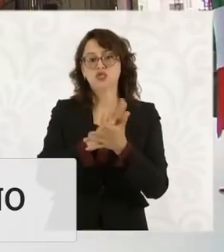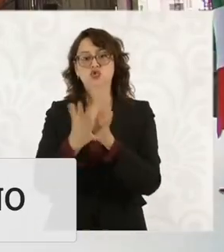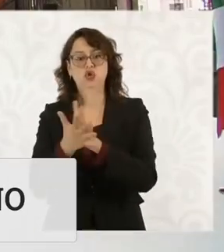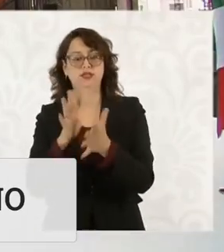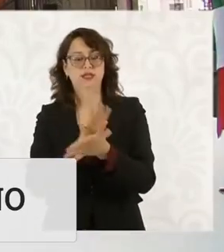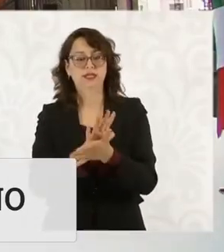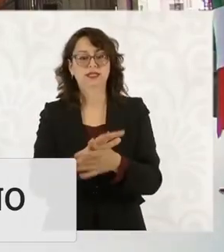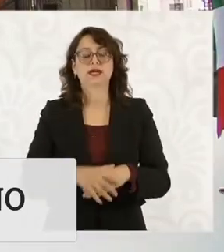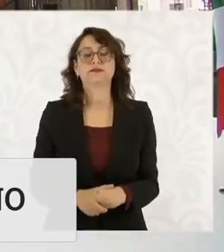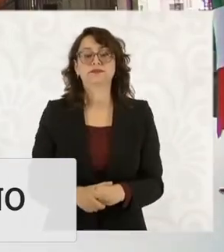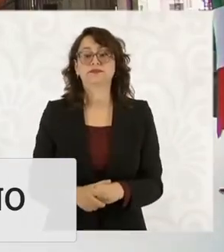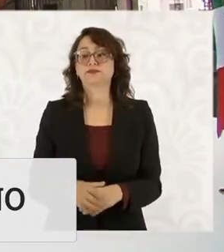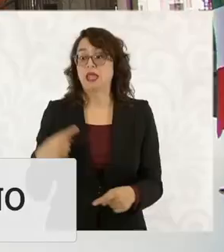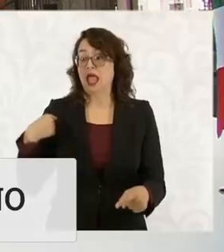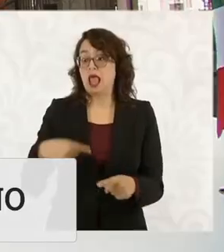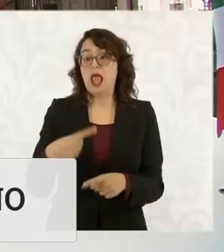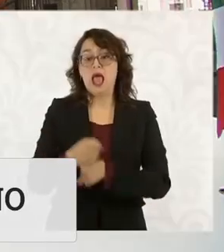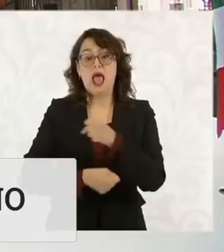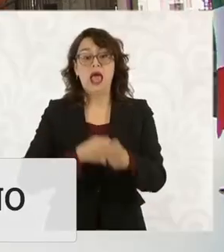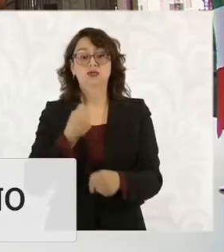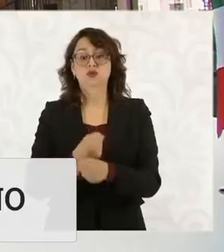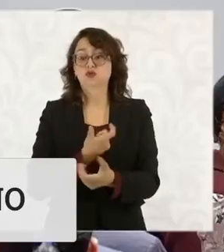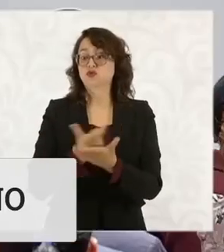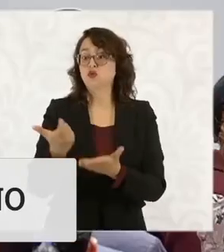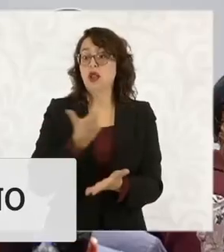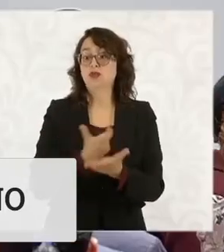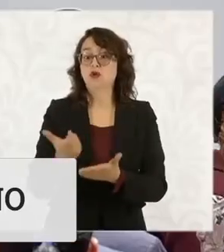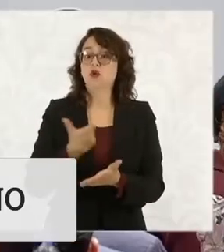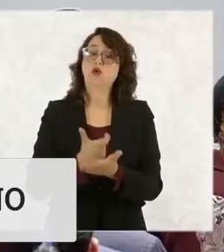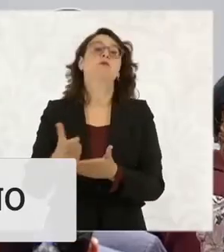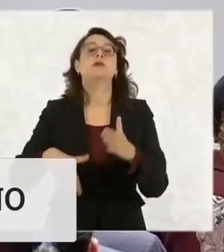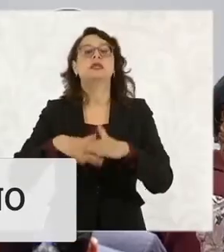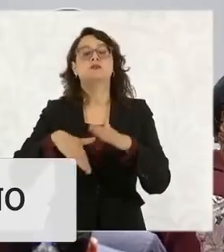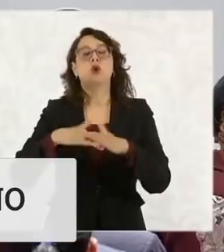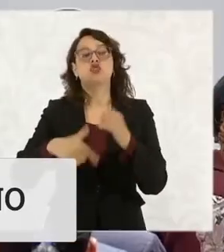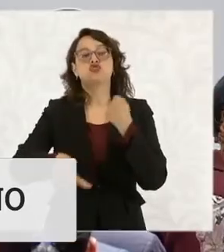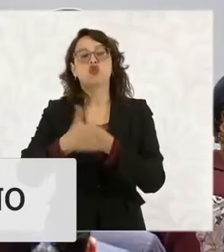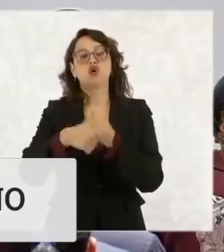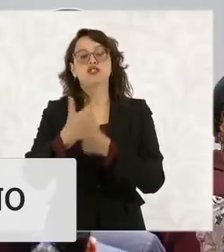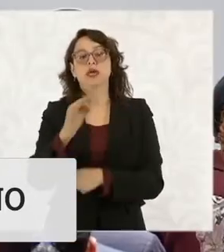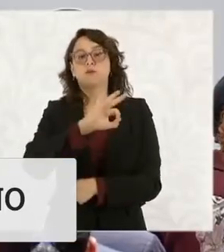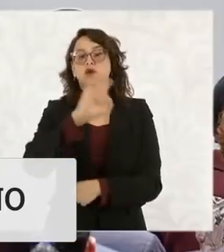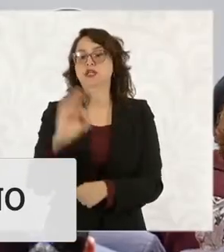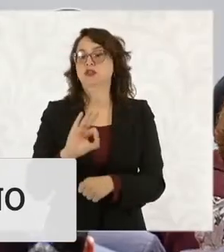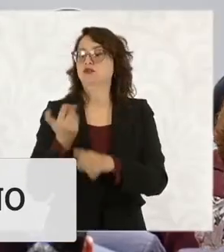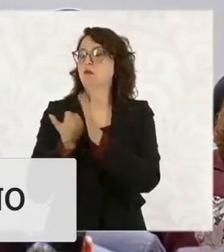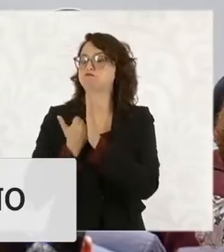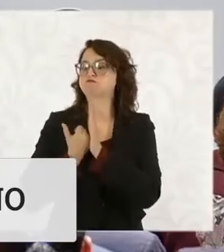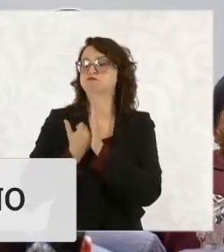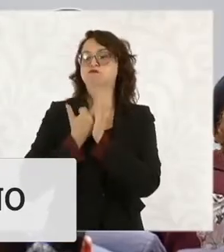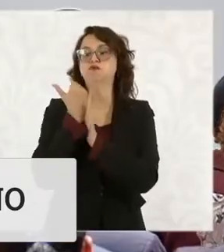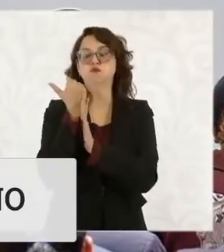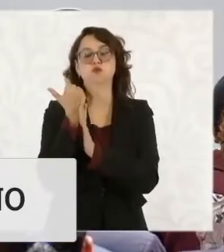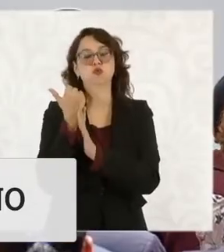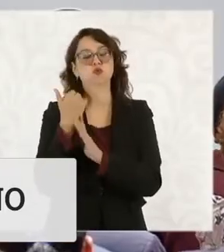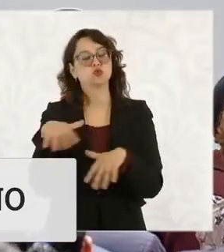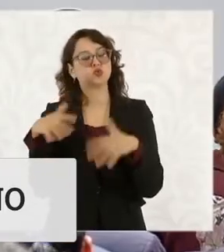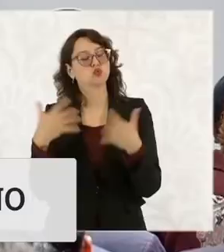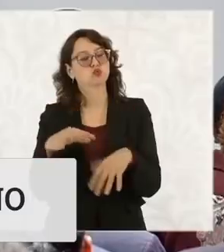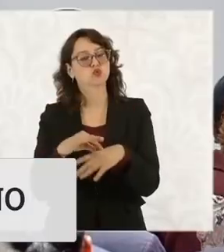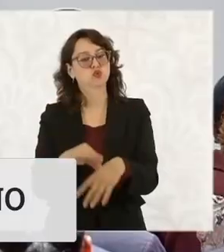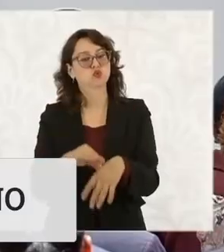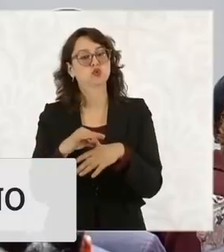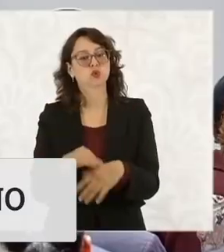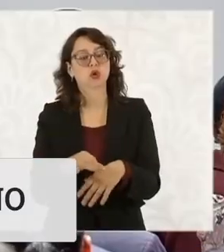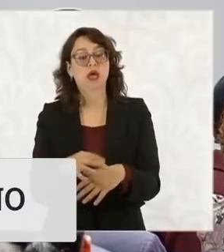salario mínimo en 2025 en 12%, lo que significa un incremento histórico en términos